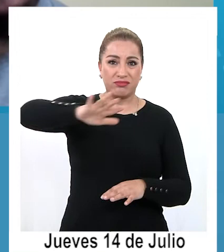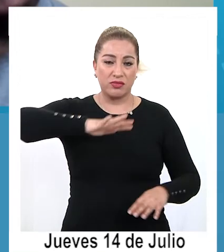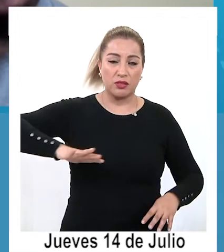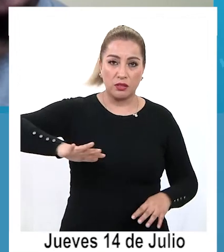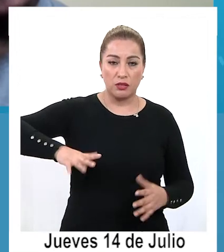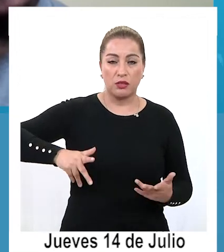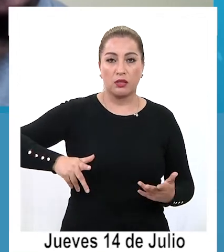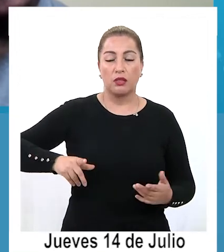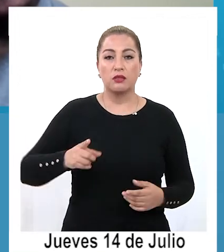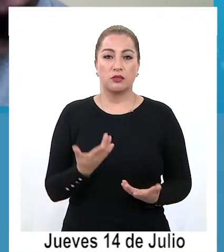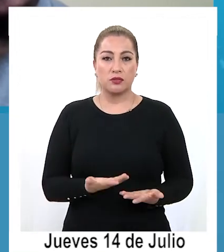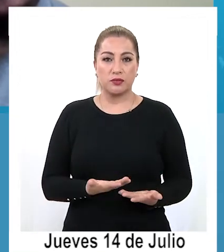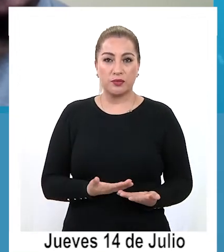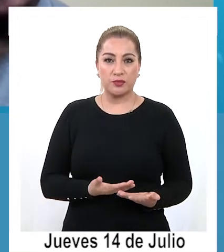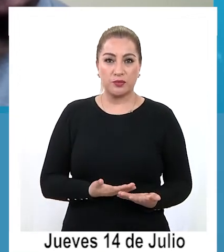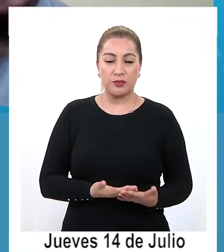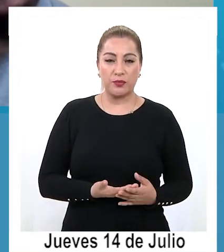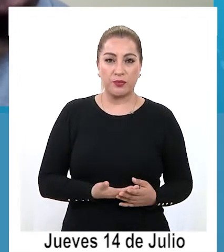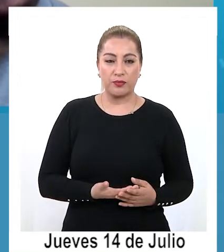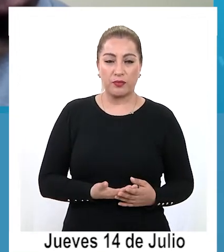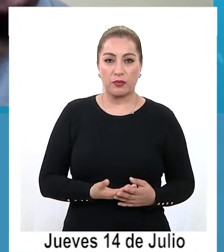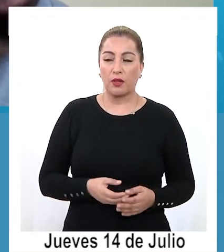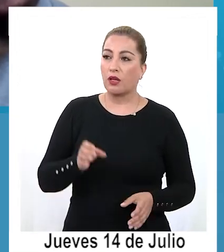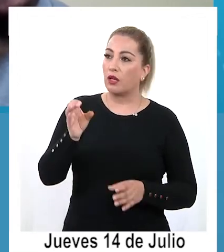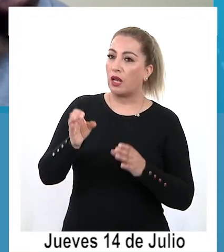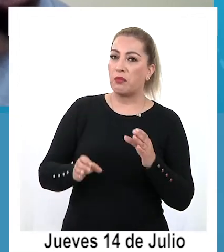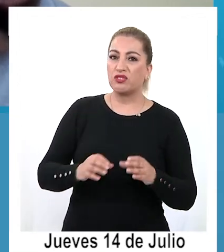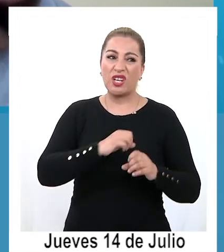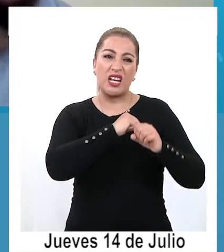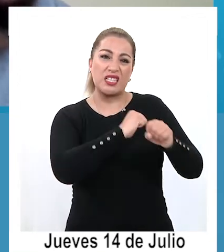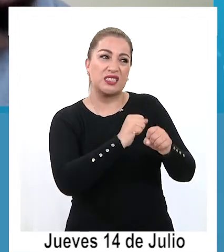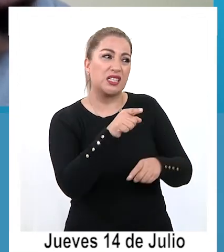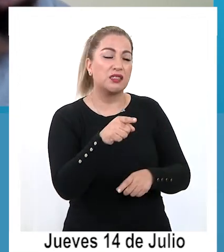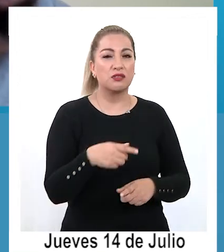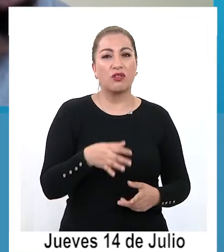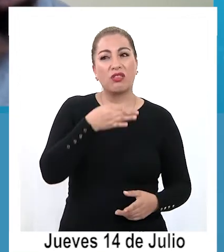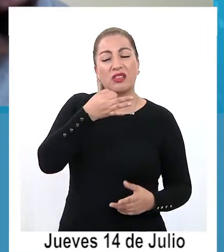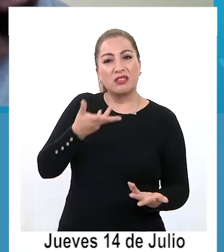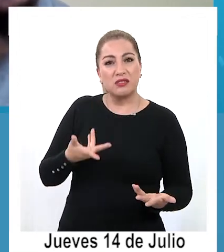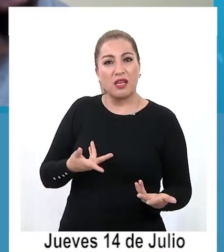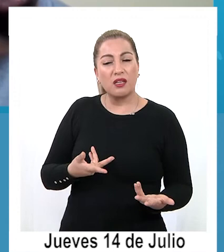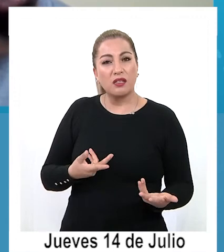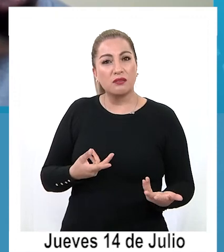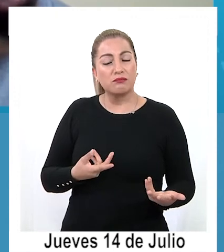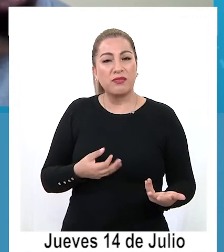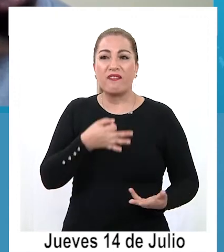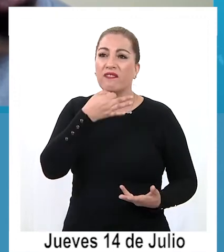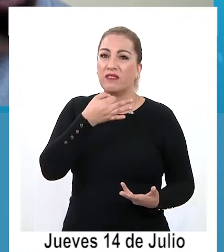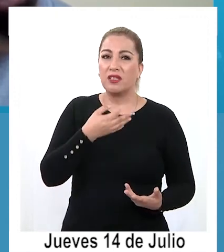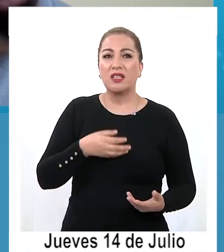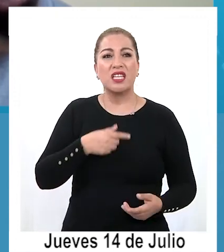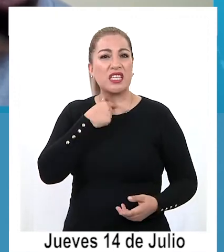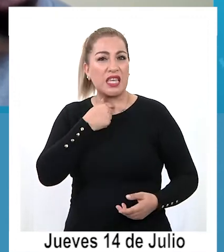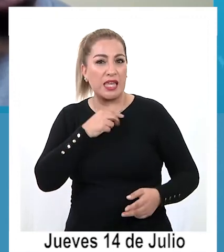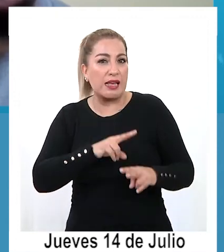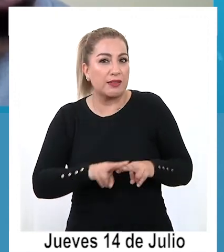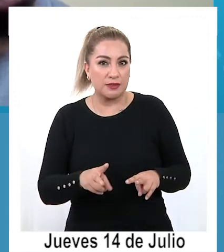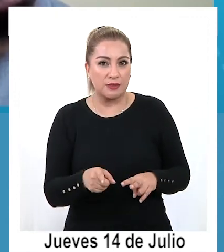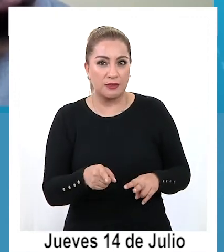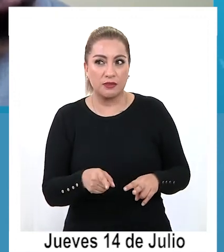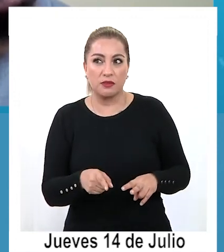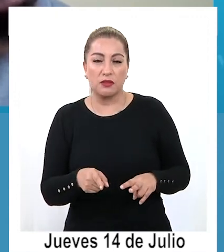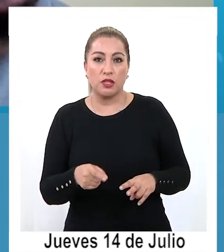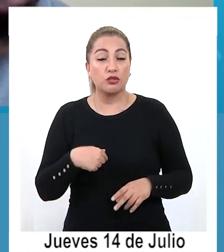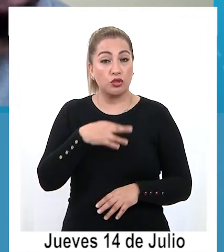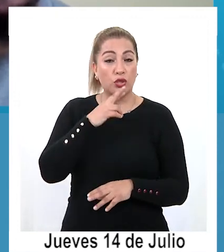porque nos gusta la estabilidad en el tiempo. Y la gente del rechazo debe ser más sincera respecto a qué es lo que quiere hacer, porque hasta